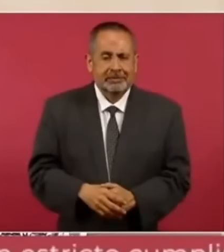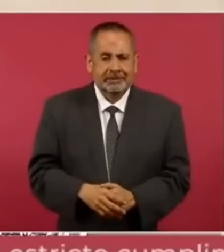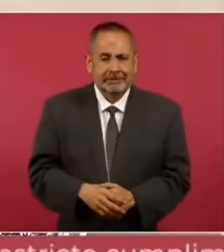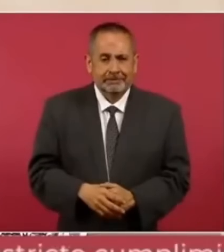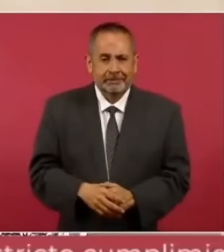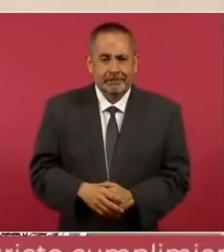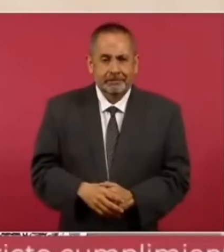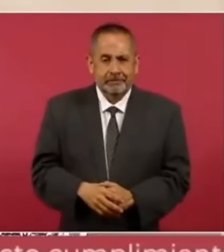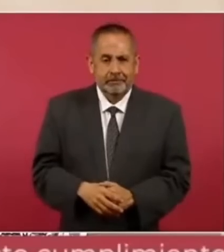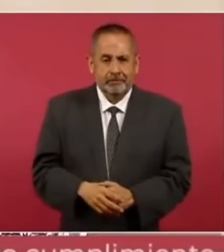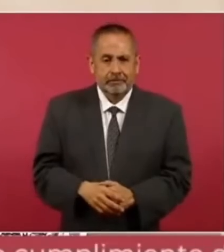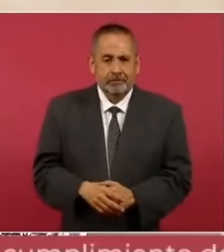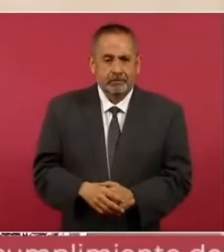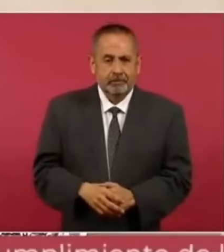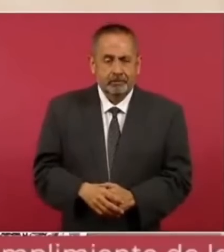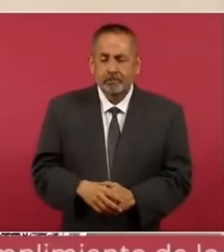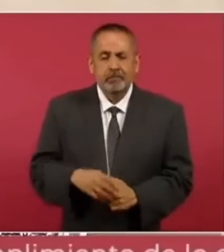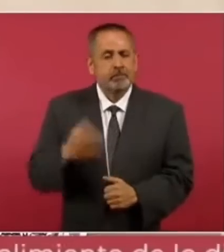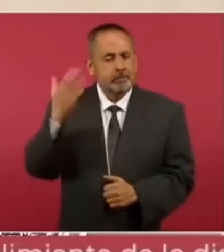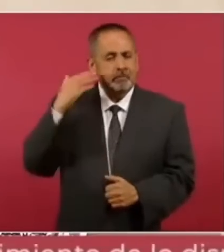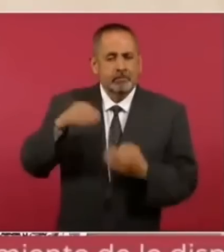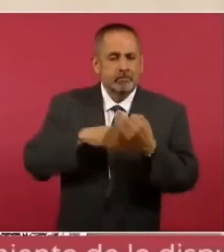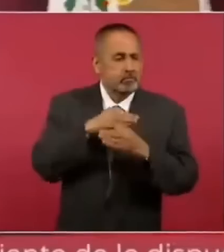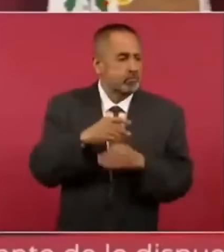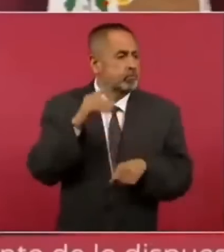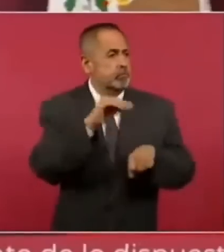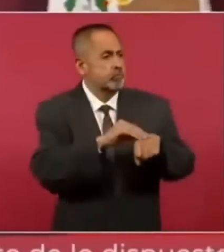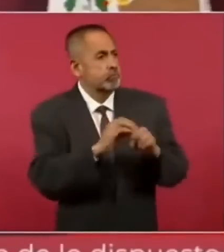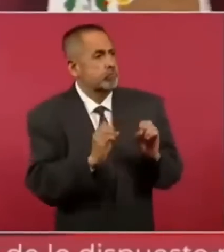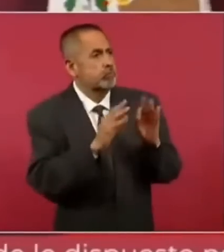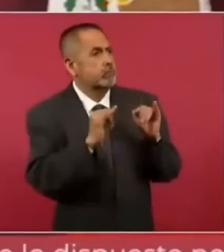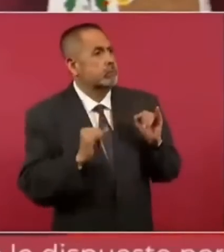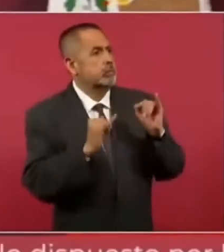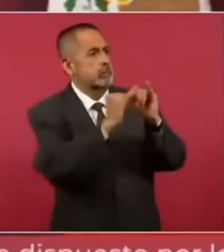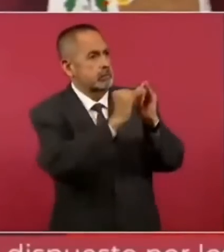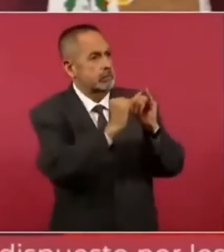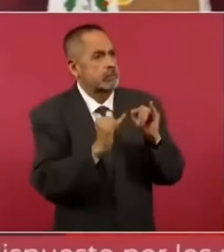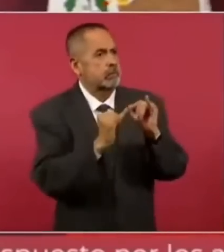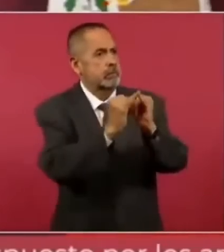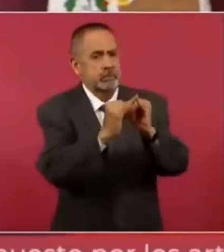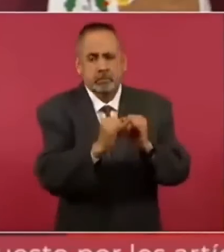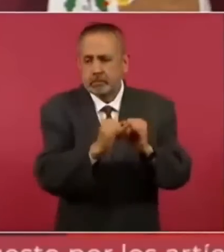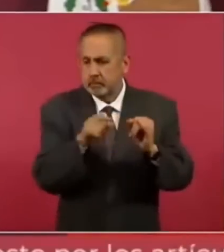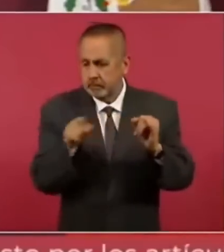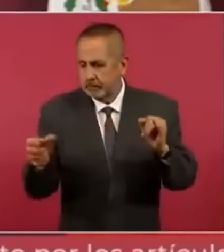Es que todo lo convertían en aparato burocrático y así le daban trabajo. Bueno,